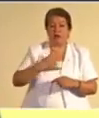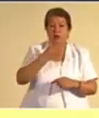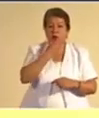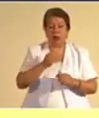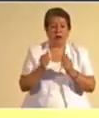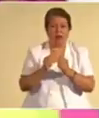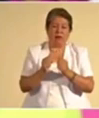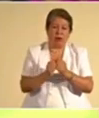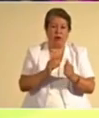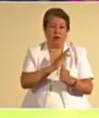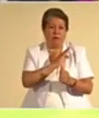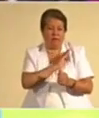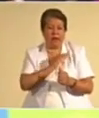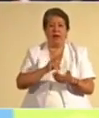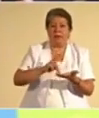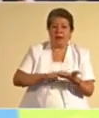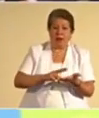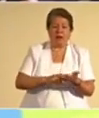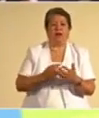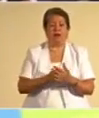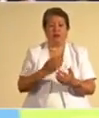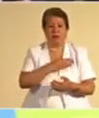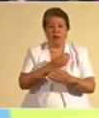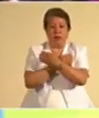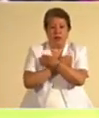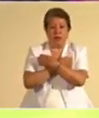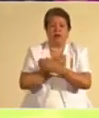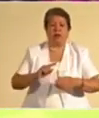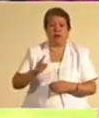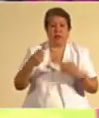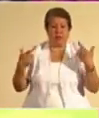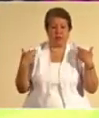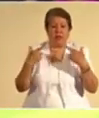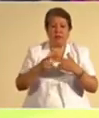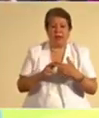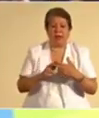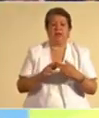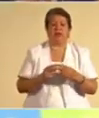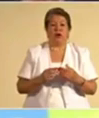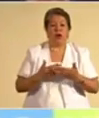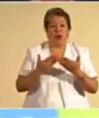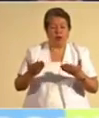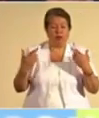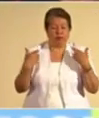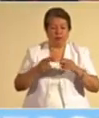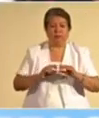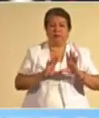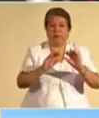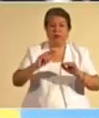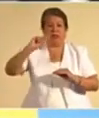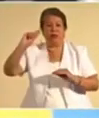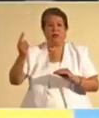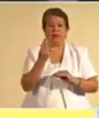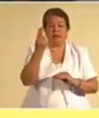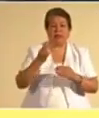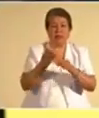principios, licenciado en Derecho, con una maestría en Derecho Fiscal, catedrático actualmente en la Universidad Autónoma del Estado de